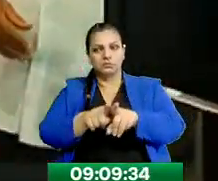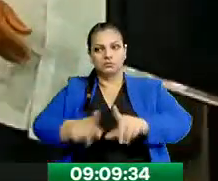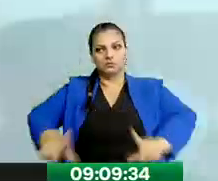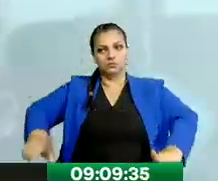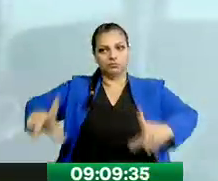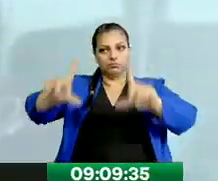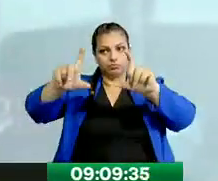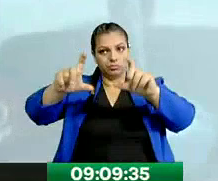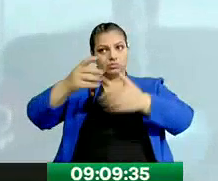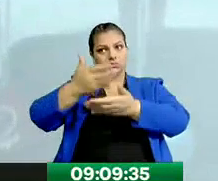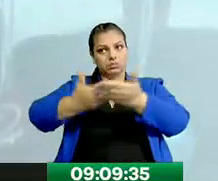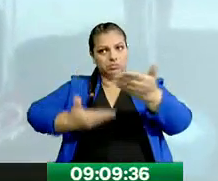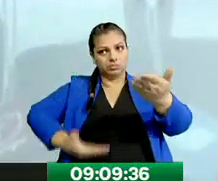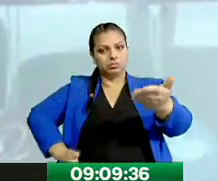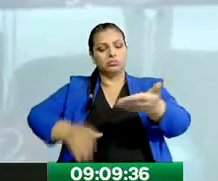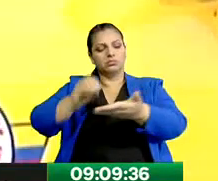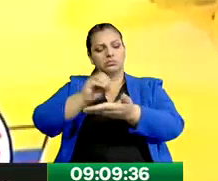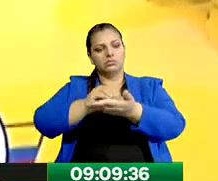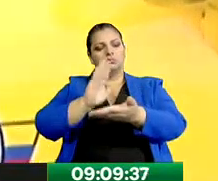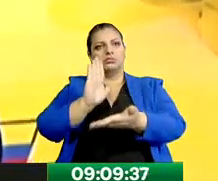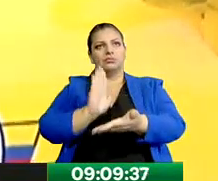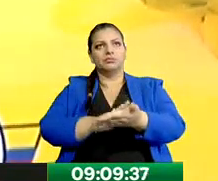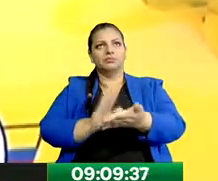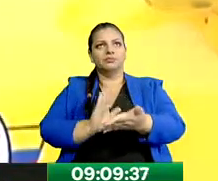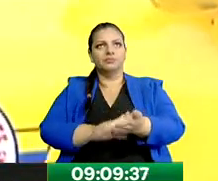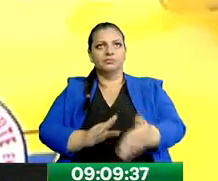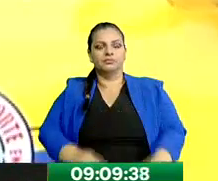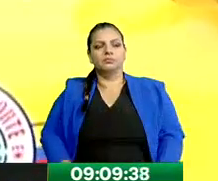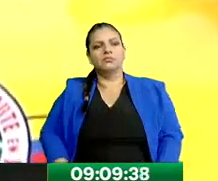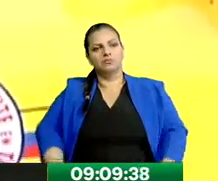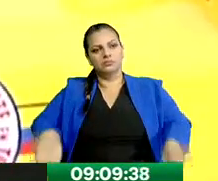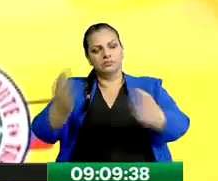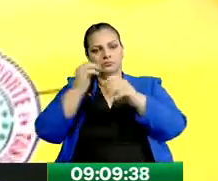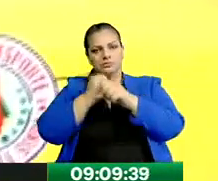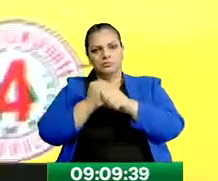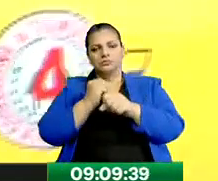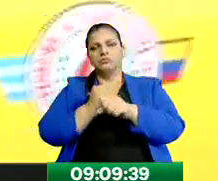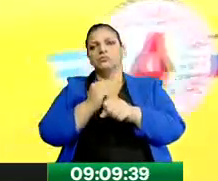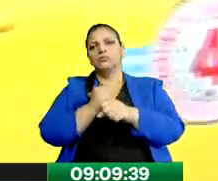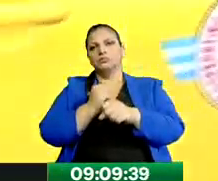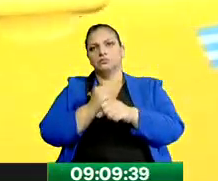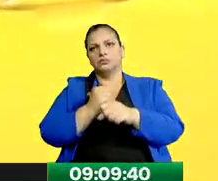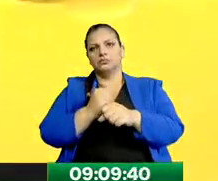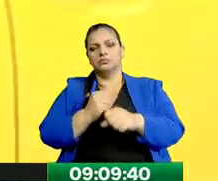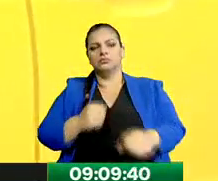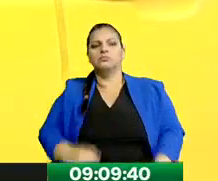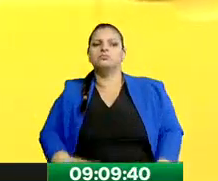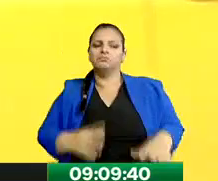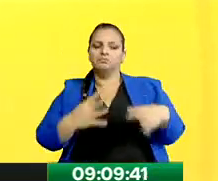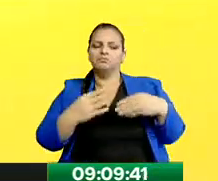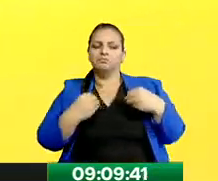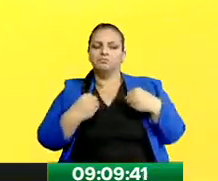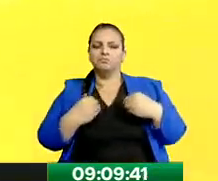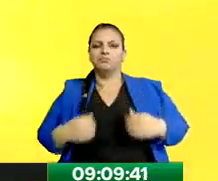invitación. Todos volvieron a sus jornadas habituales, informó Jorge Escobar.